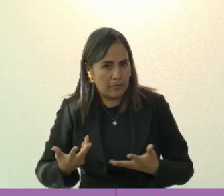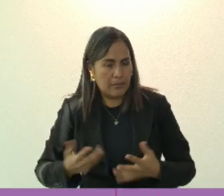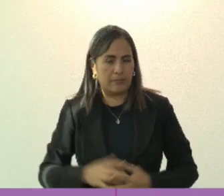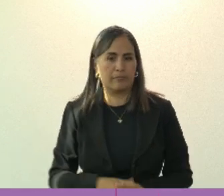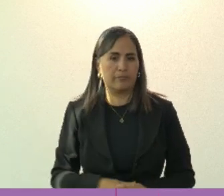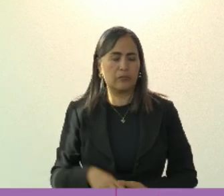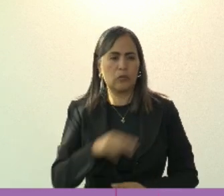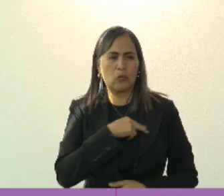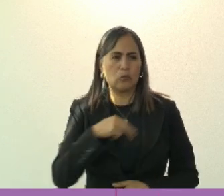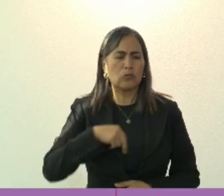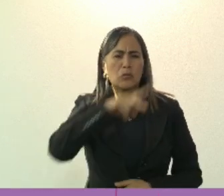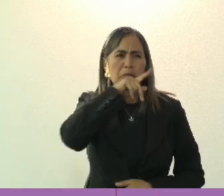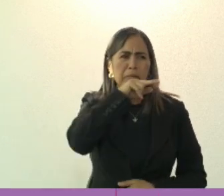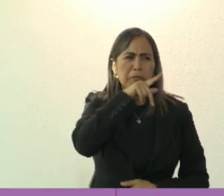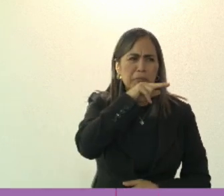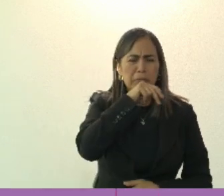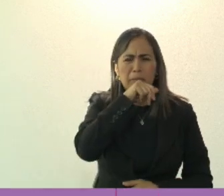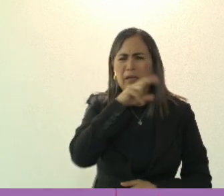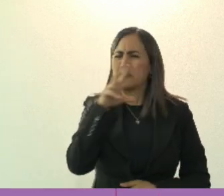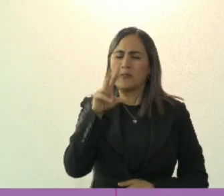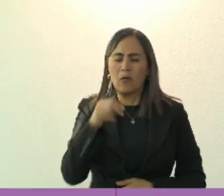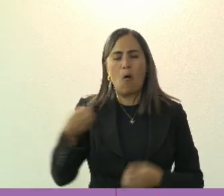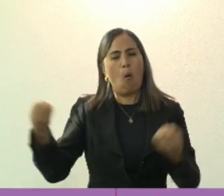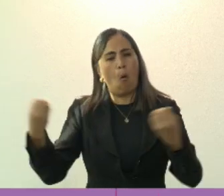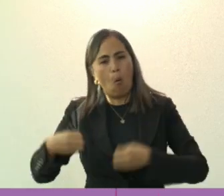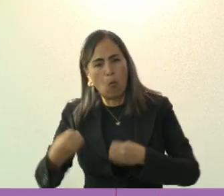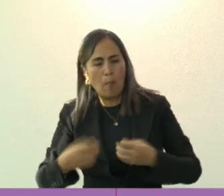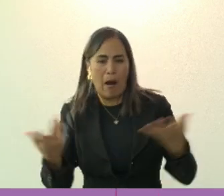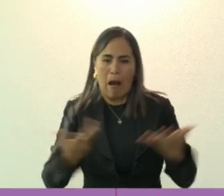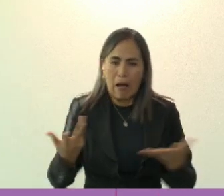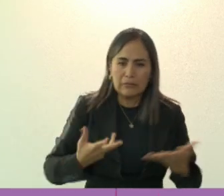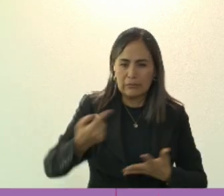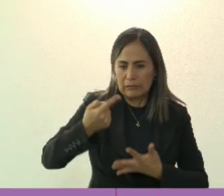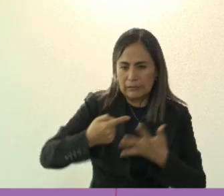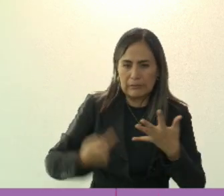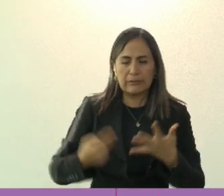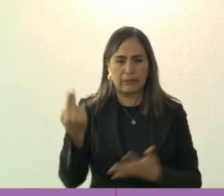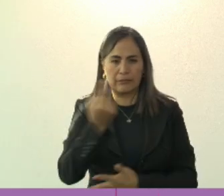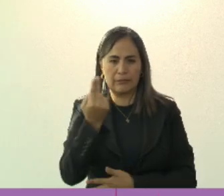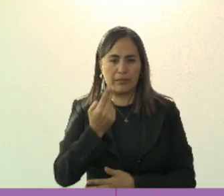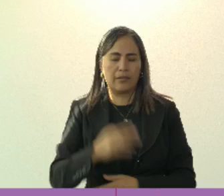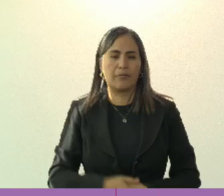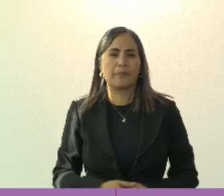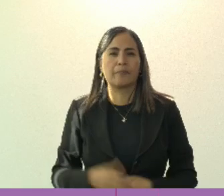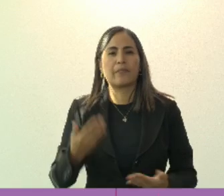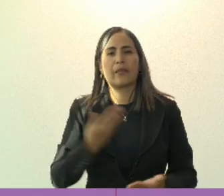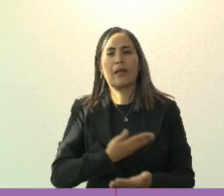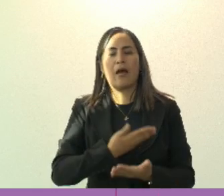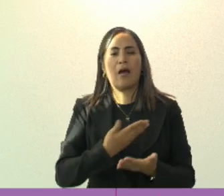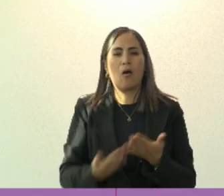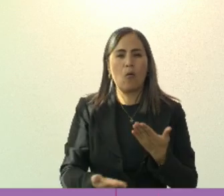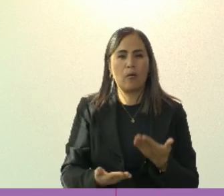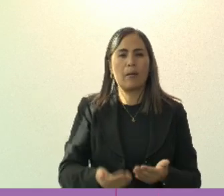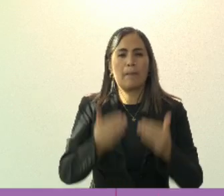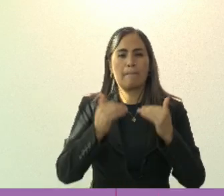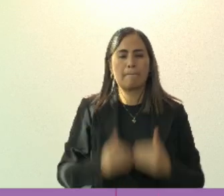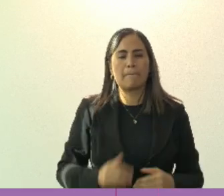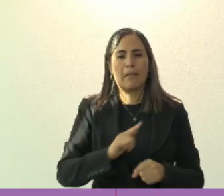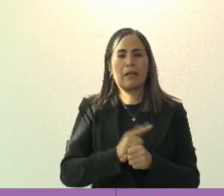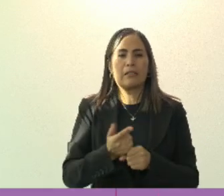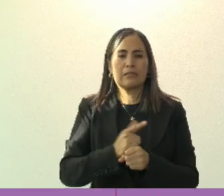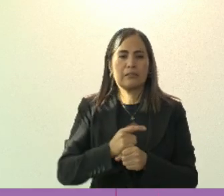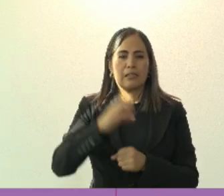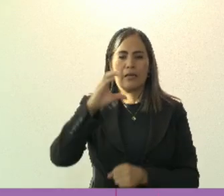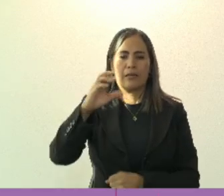que preocuparnos, debemos ocuparnos en este sentido. Muy bien. Bueno, pues entonces ahora le vamos a pedir a la licenciada